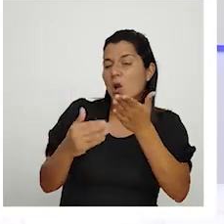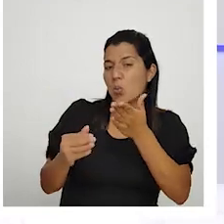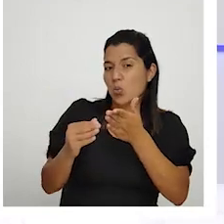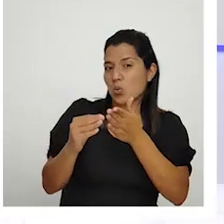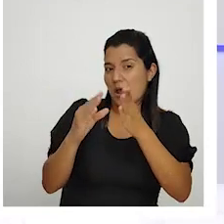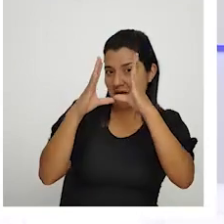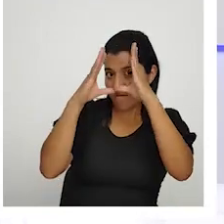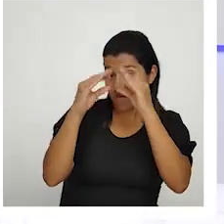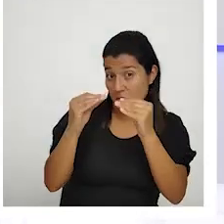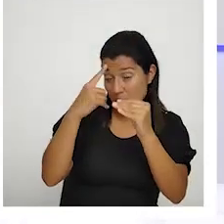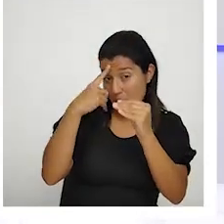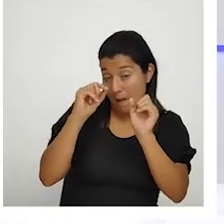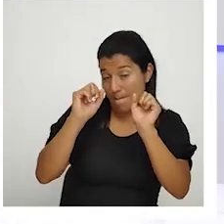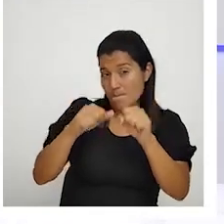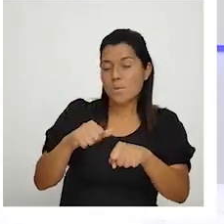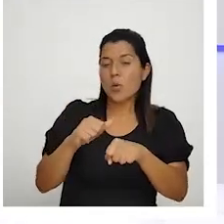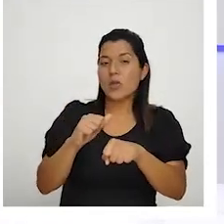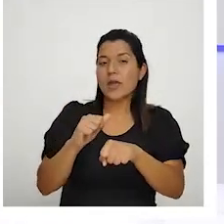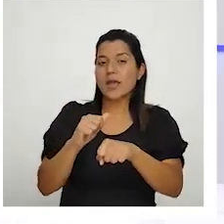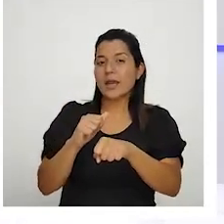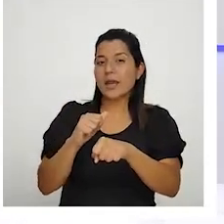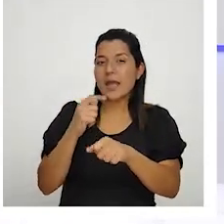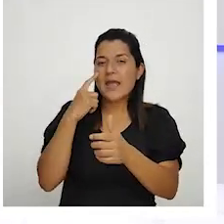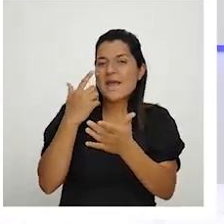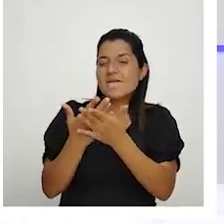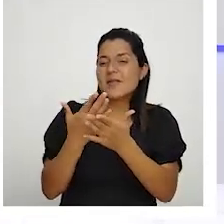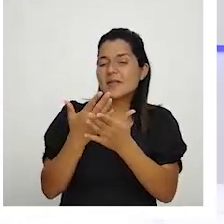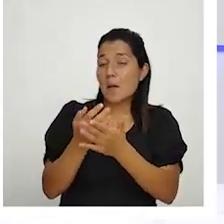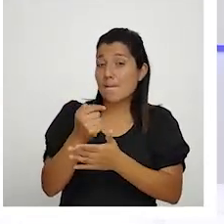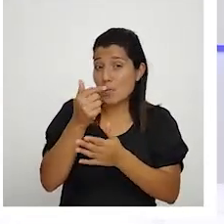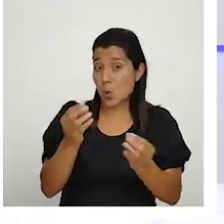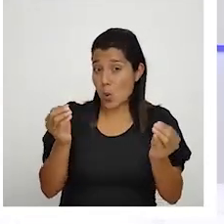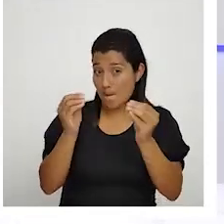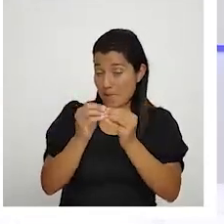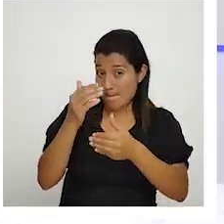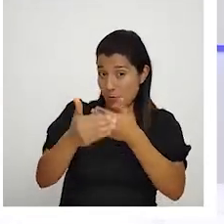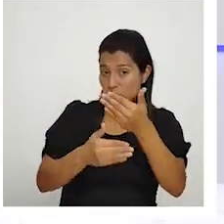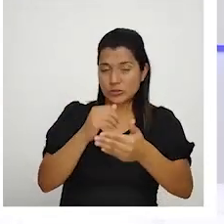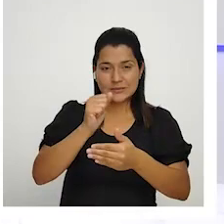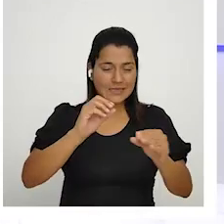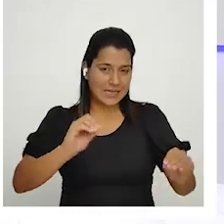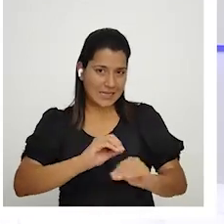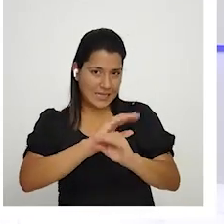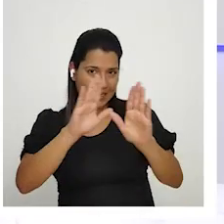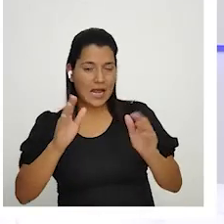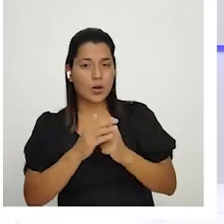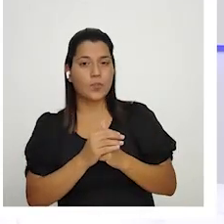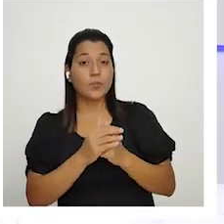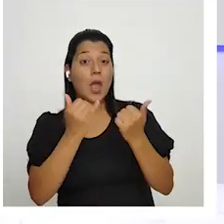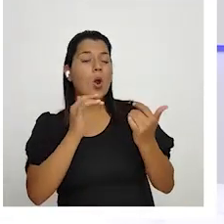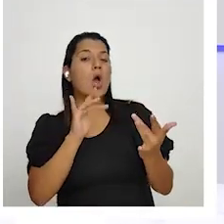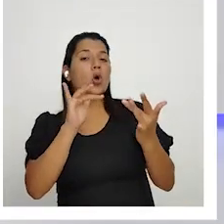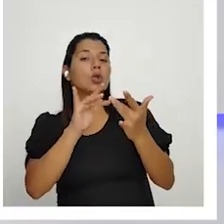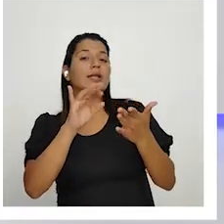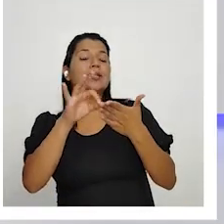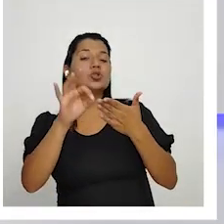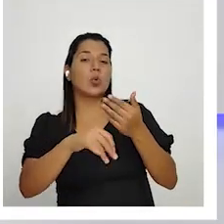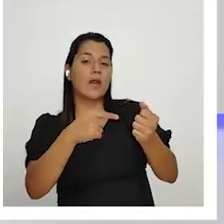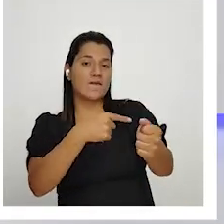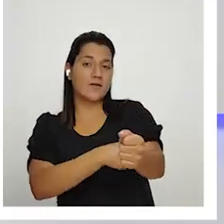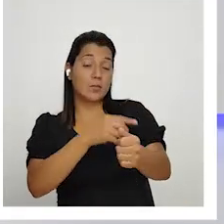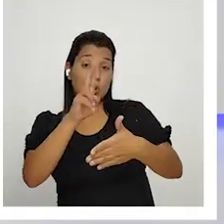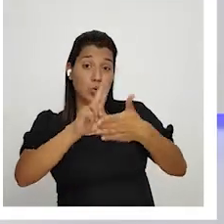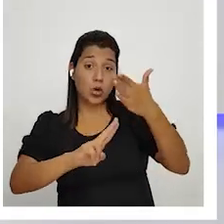poder evidenciar un poco más este proceso? Claro, bueno, ahorita sería el contacto en la Escuela de Enfermería de la Universidad de Costa Rica, ¿verdad? Que en redes